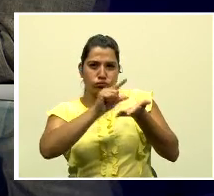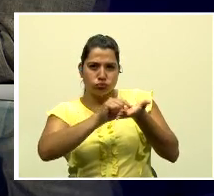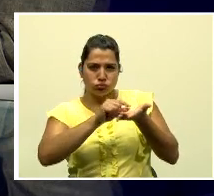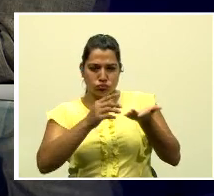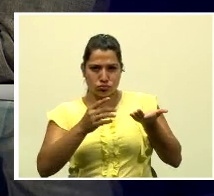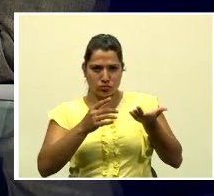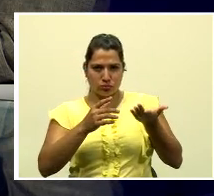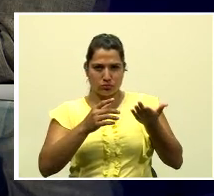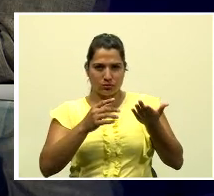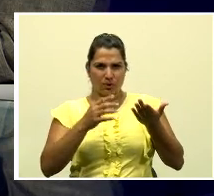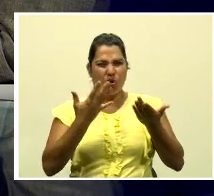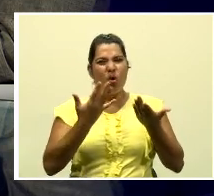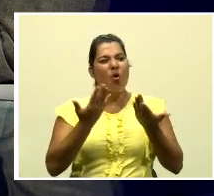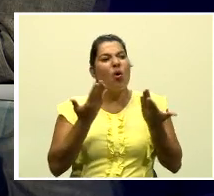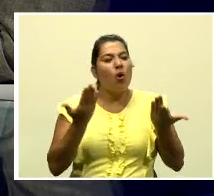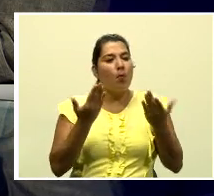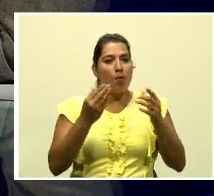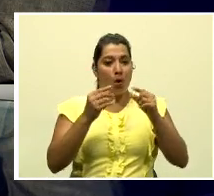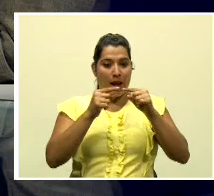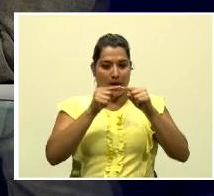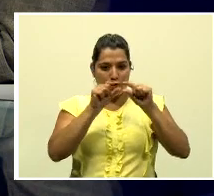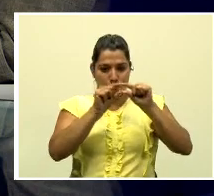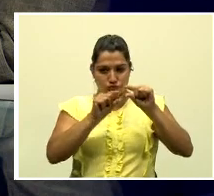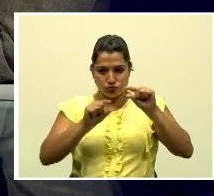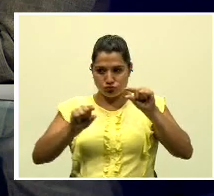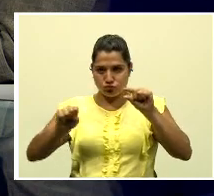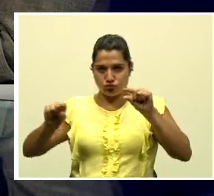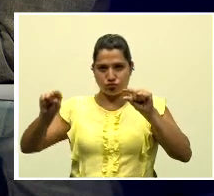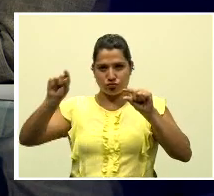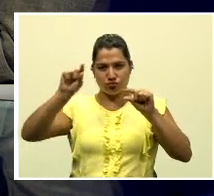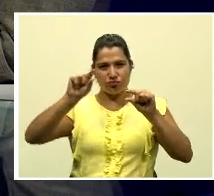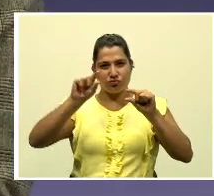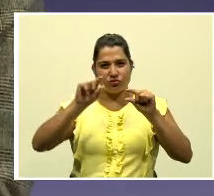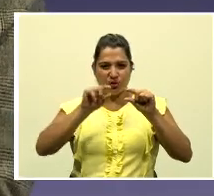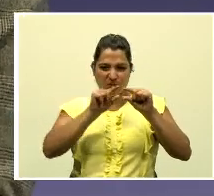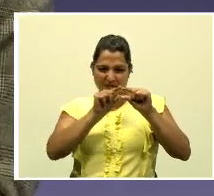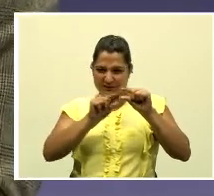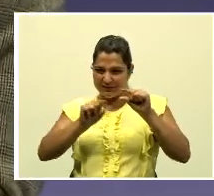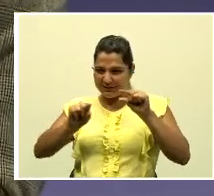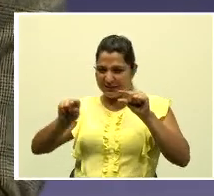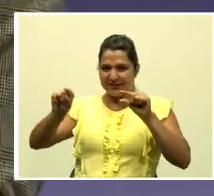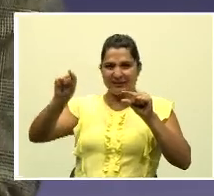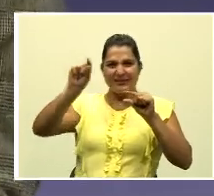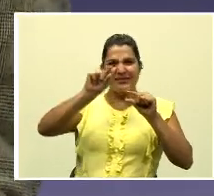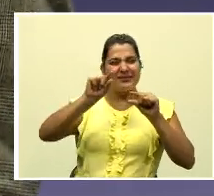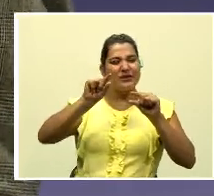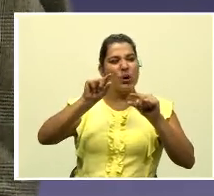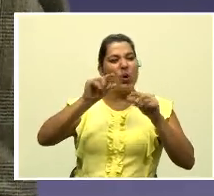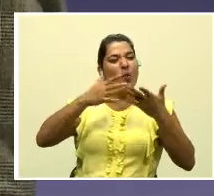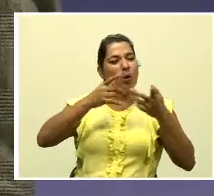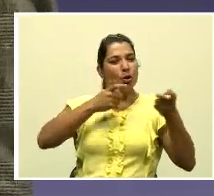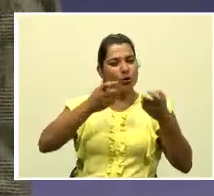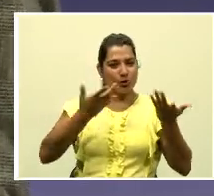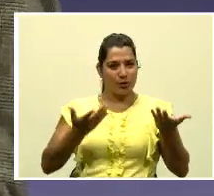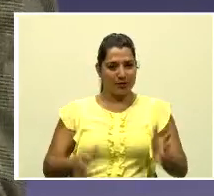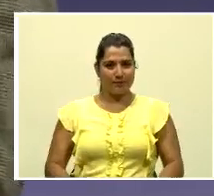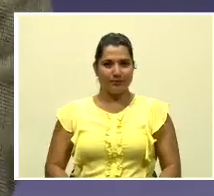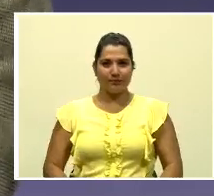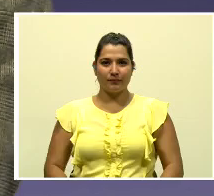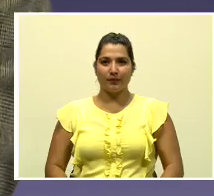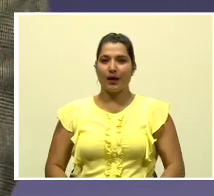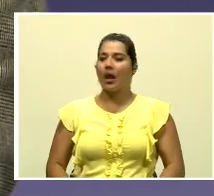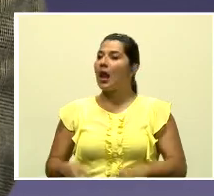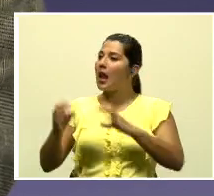la película a eso y el artista a esos elementos? La luz es